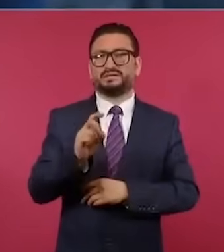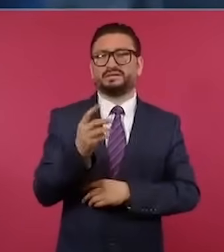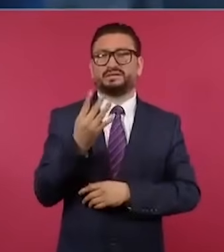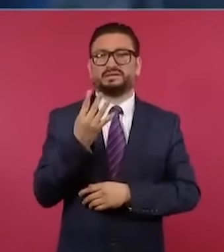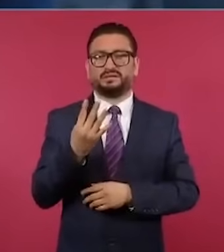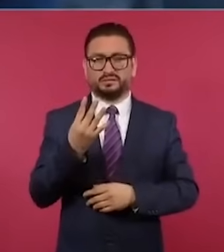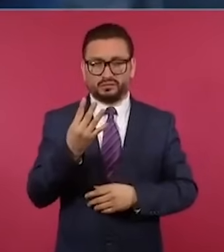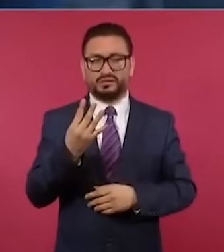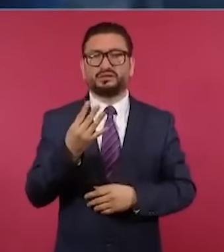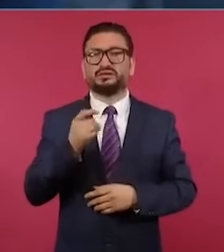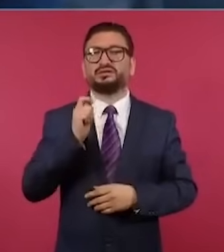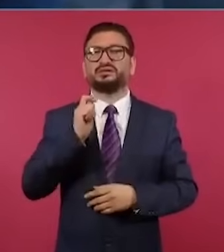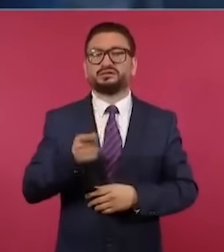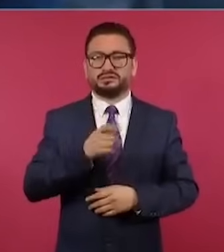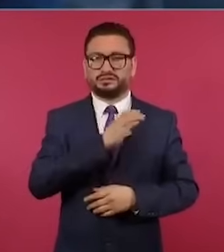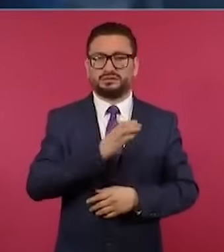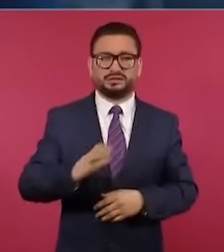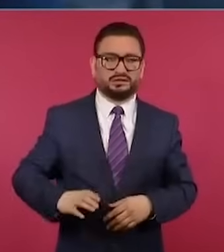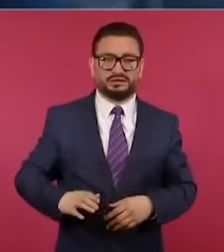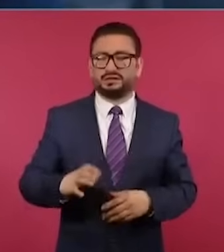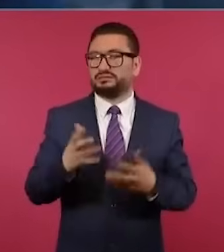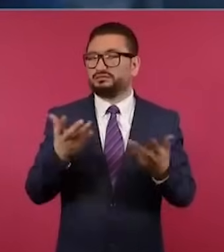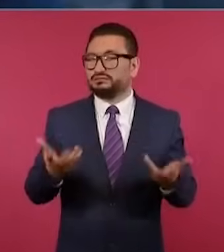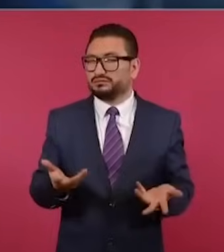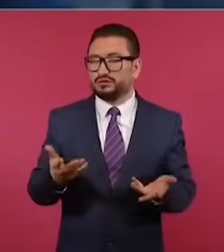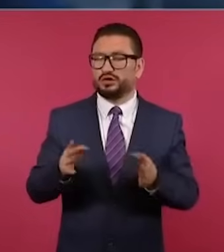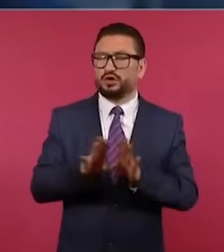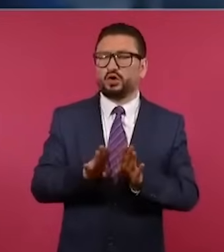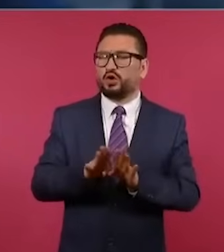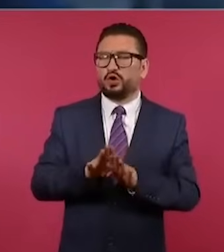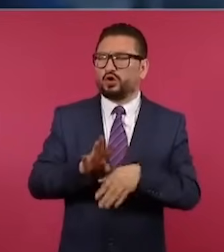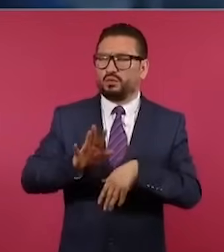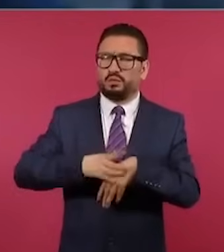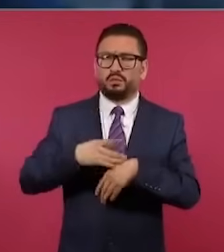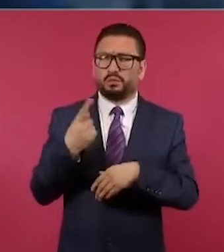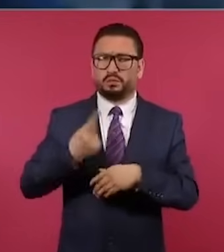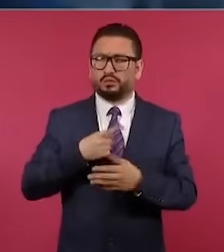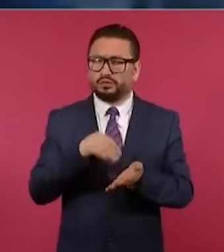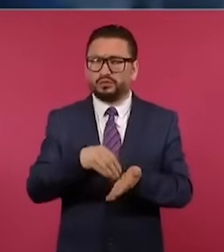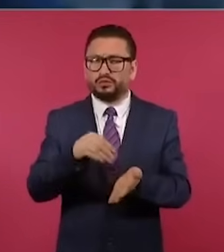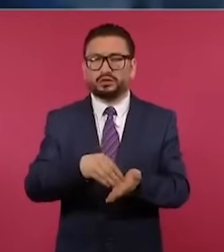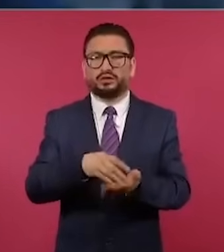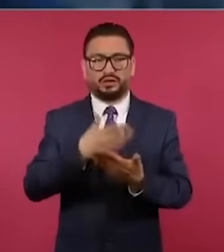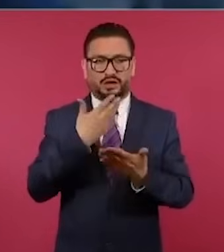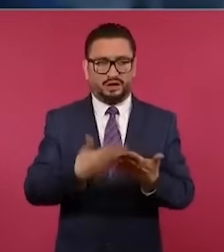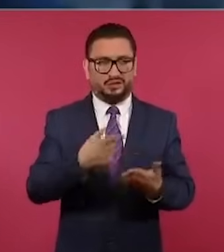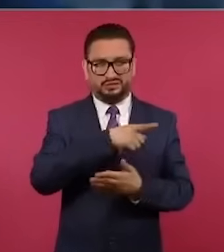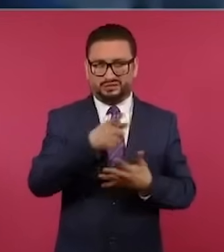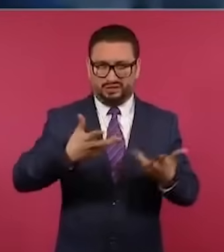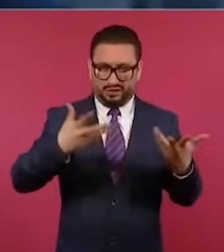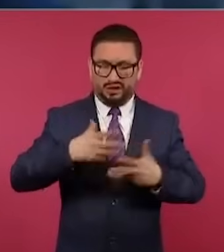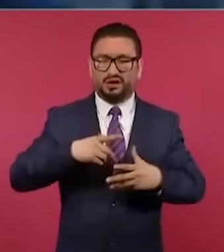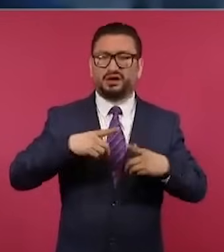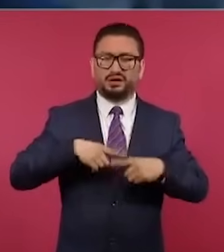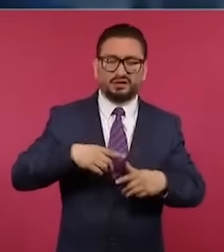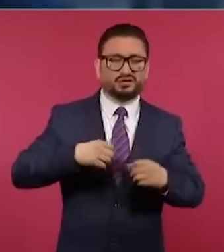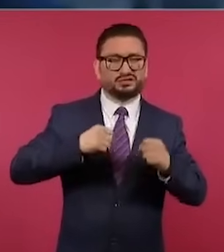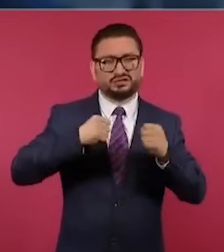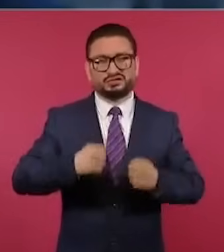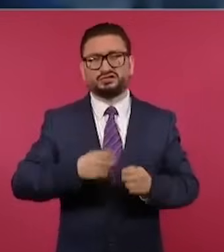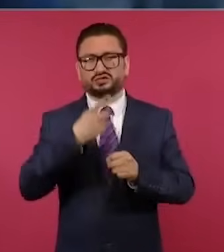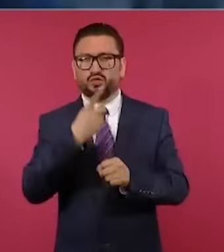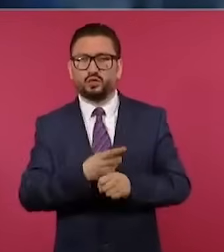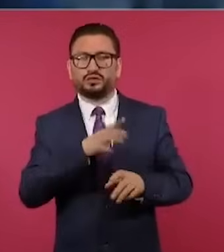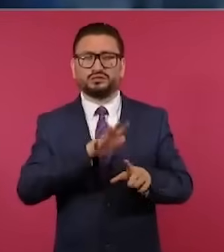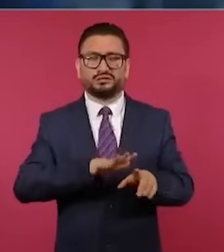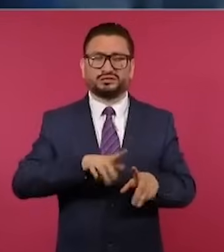34 eran candidatos. ¿Qué es lo que hace posible todavía, presidente, el que pese a este gran operativo de seguridad que ha sido desplegado